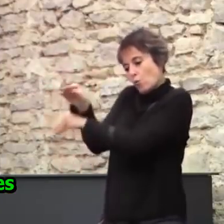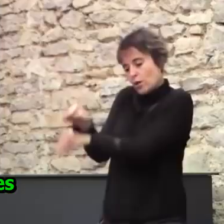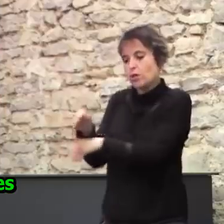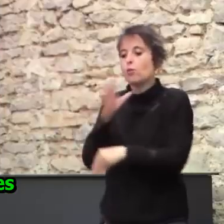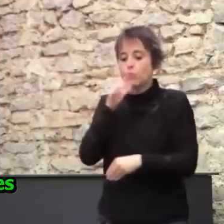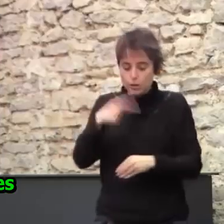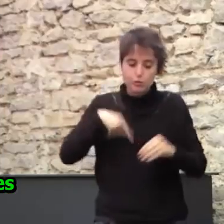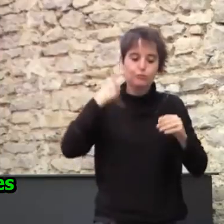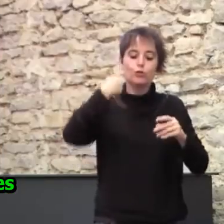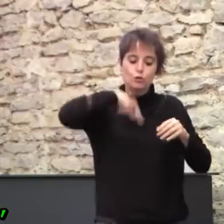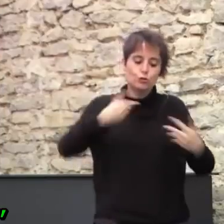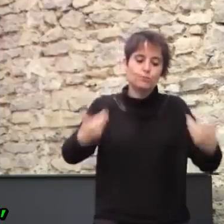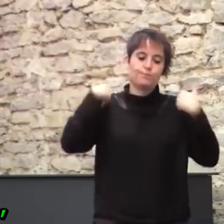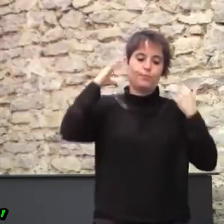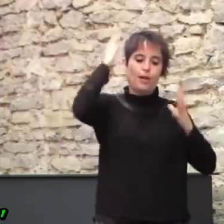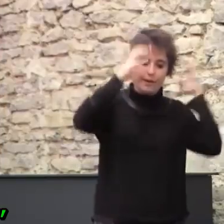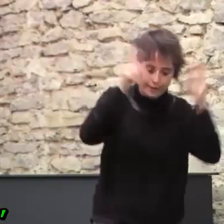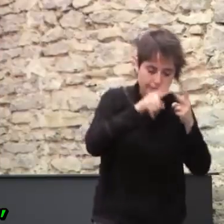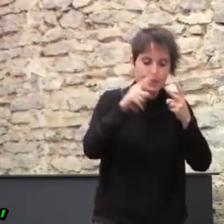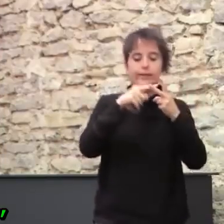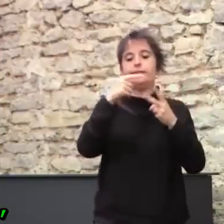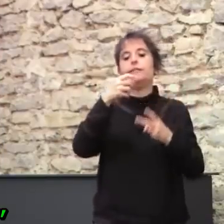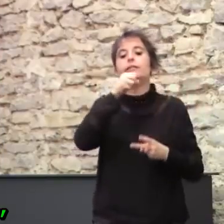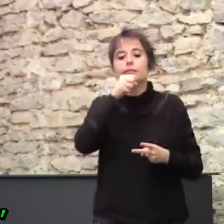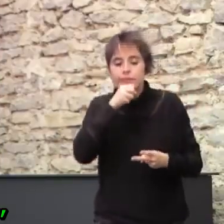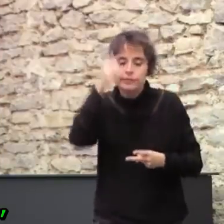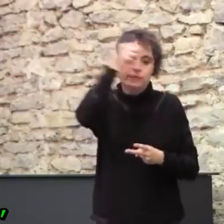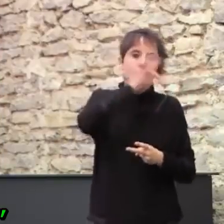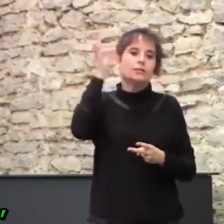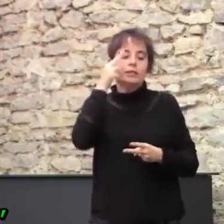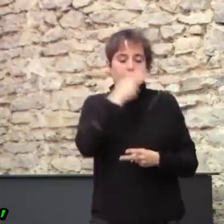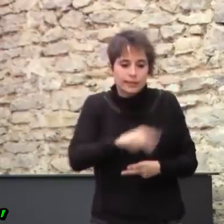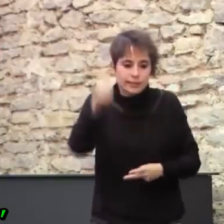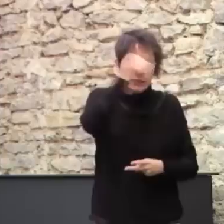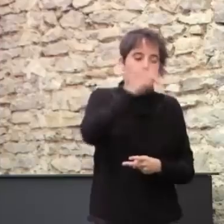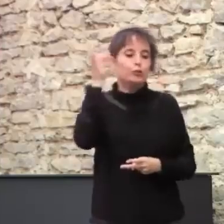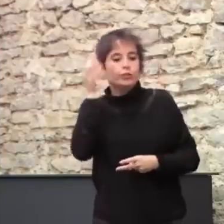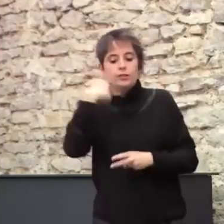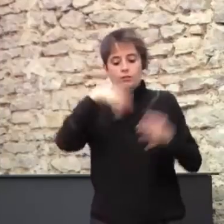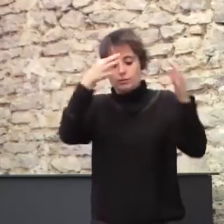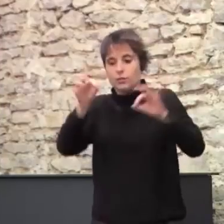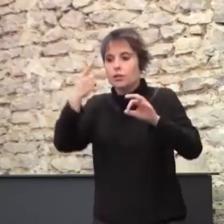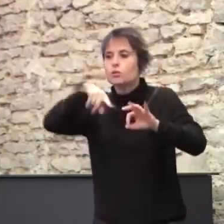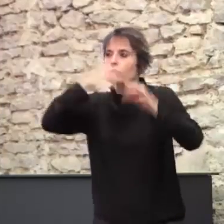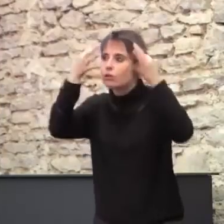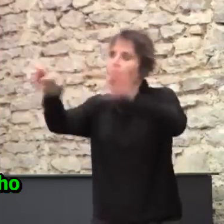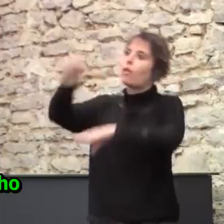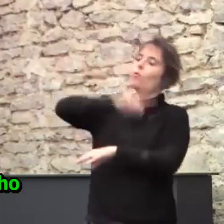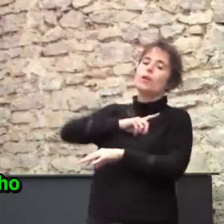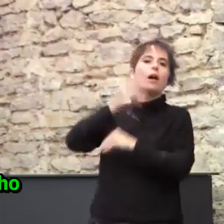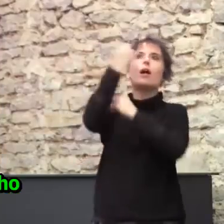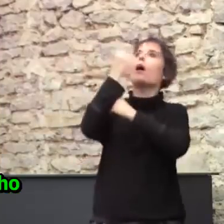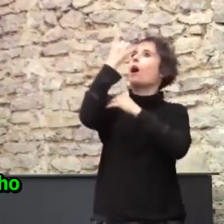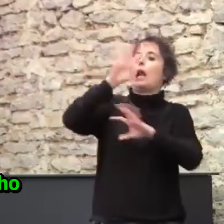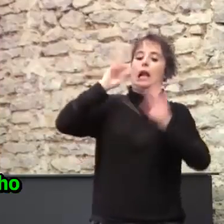pendientes de los animales domésticos, los enfermos, los ancianos, los niños, las niñas, el marido, etcétera, y a nosotras no nos cuidamos.